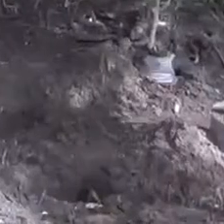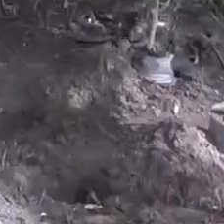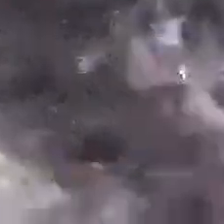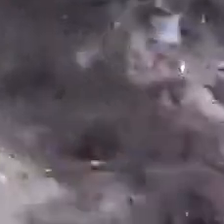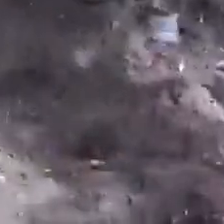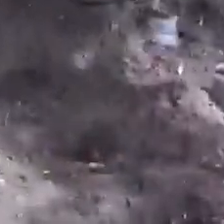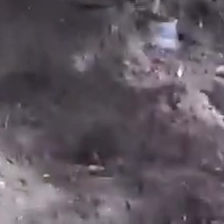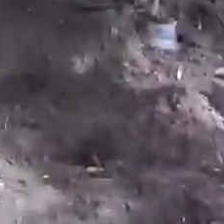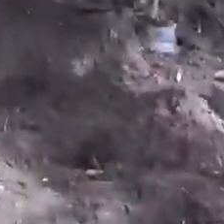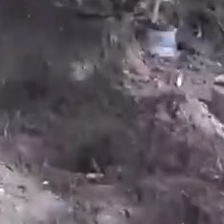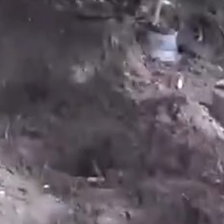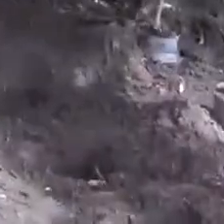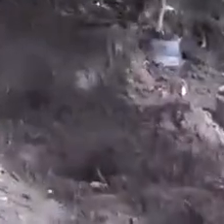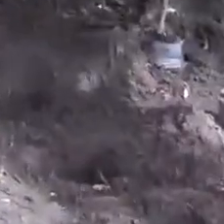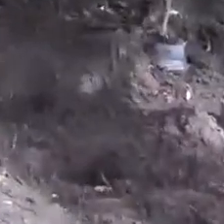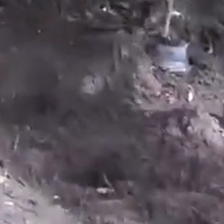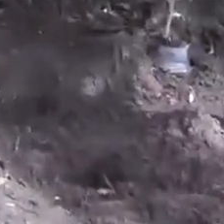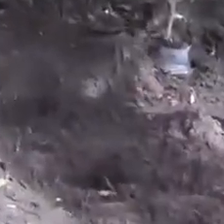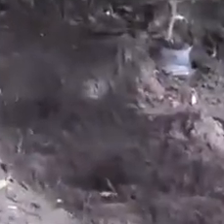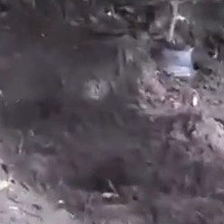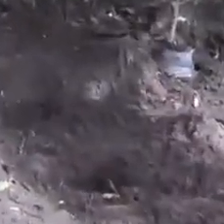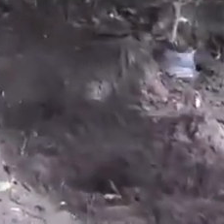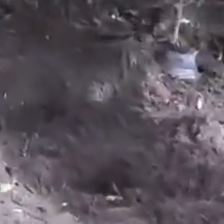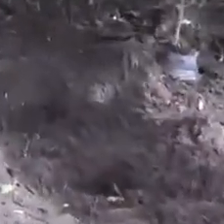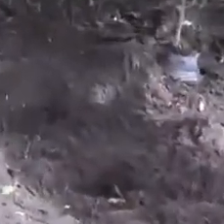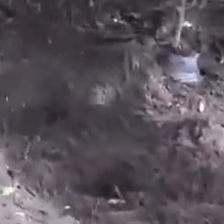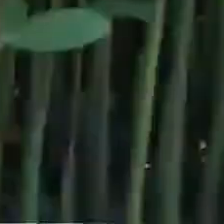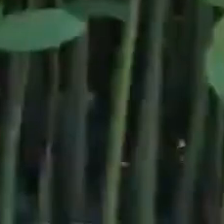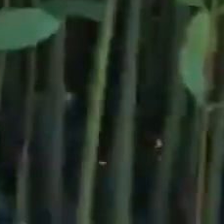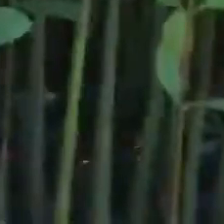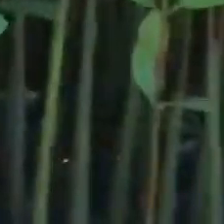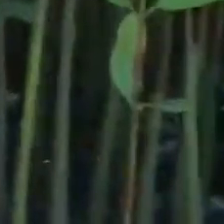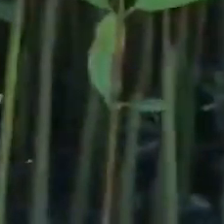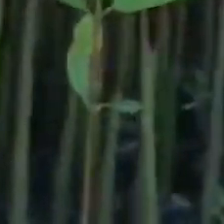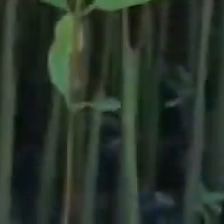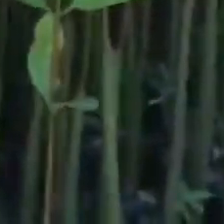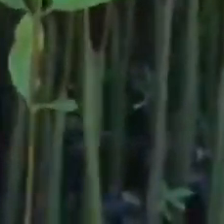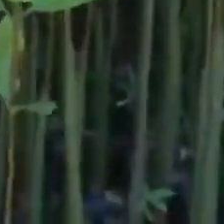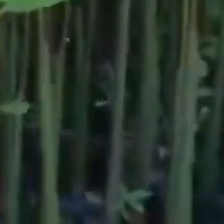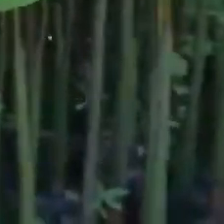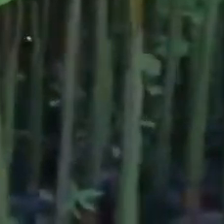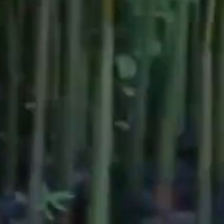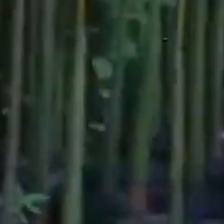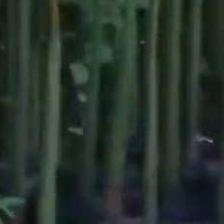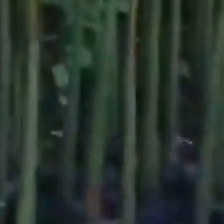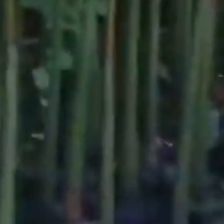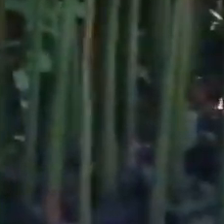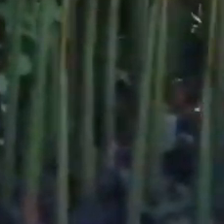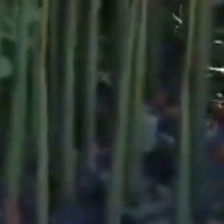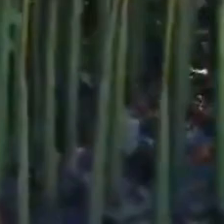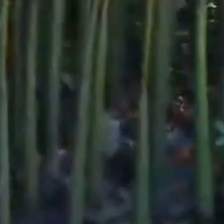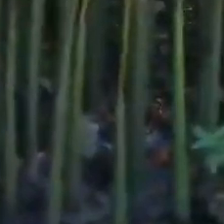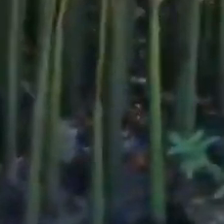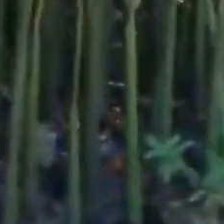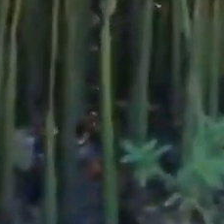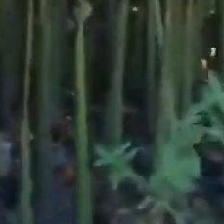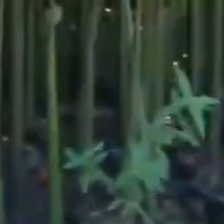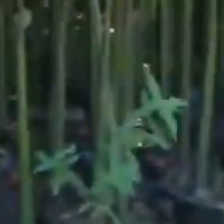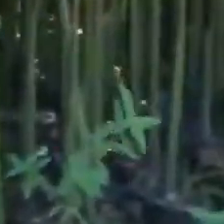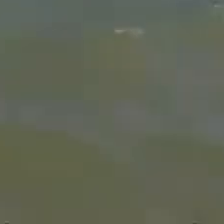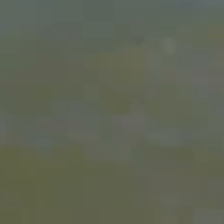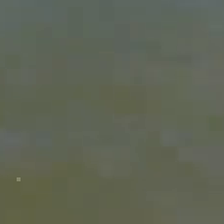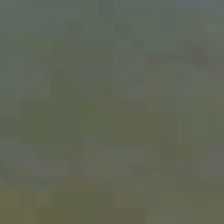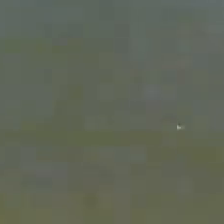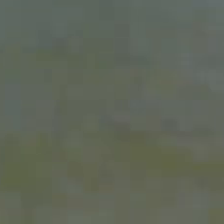sembrarán alrededor de las 980 hectáreas que contempla este megaproyecto que tendrá 7 grandes